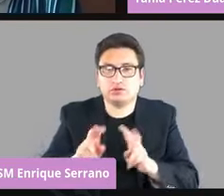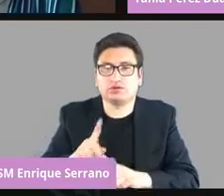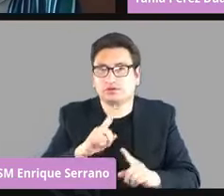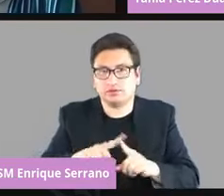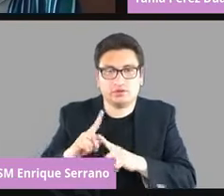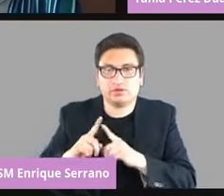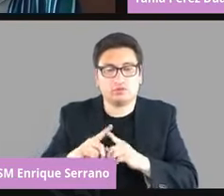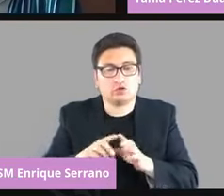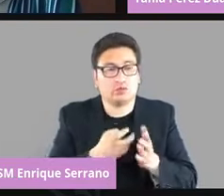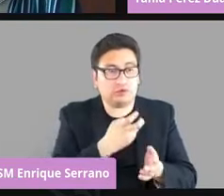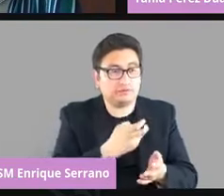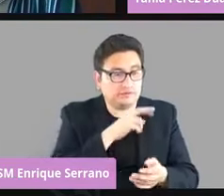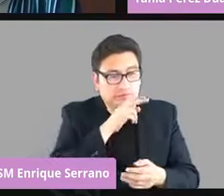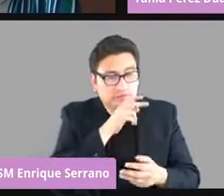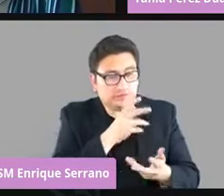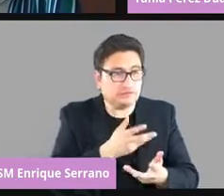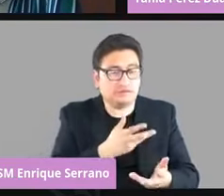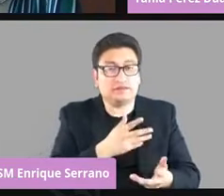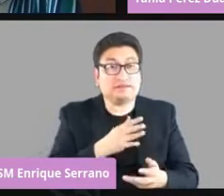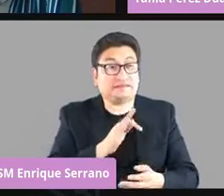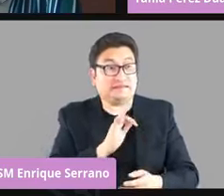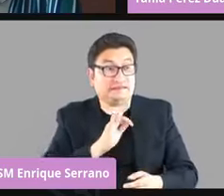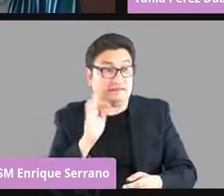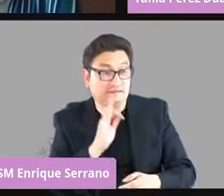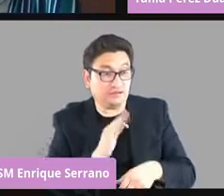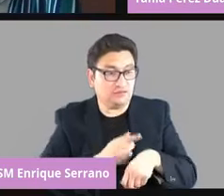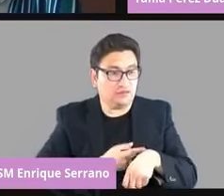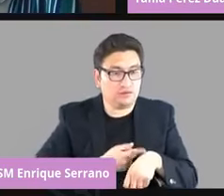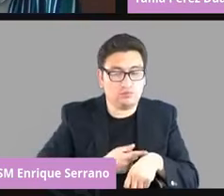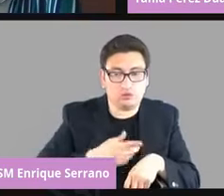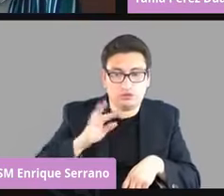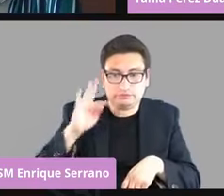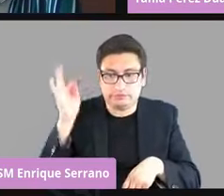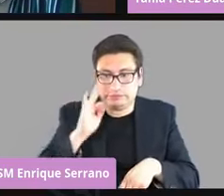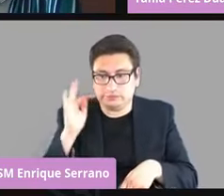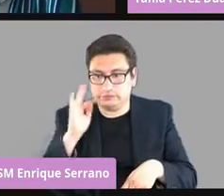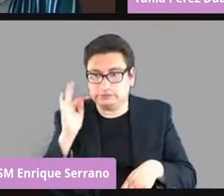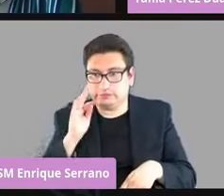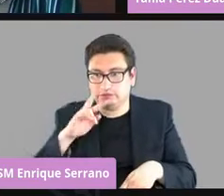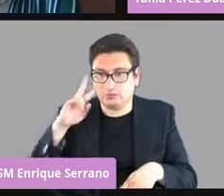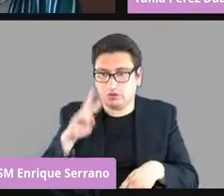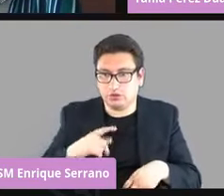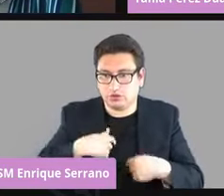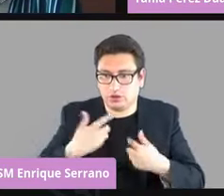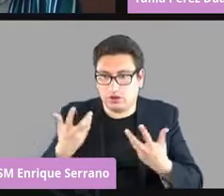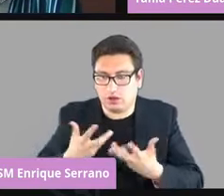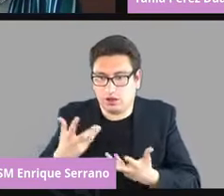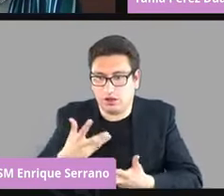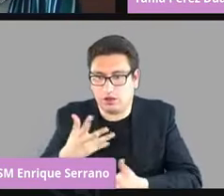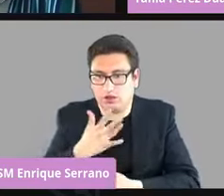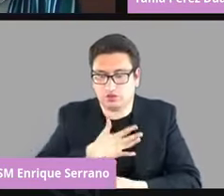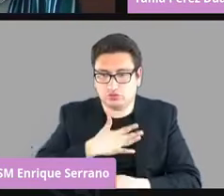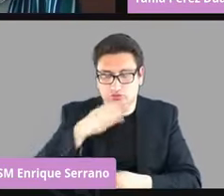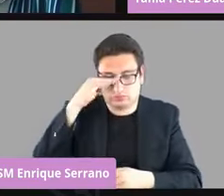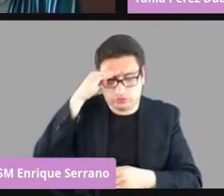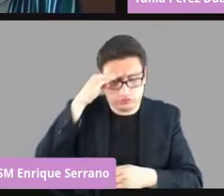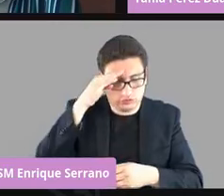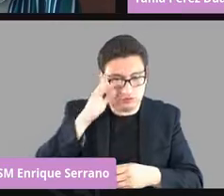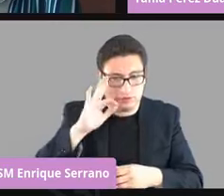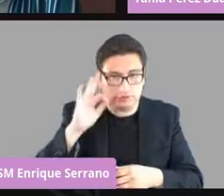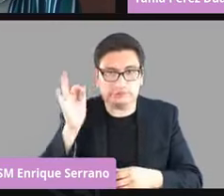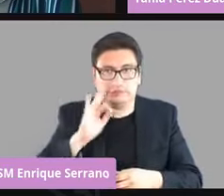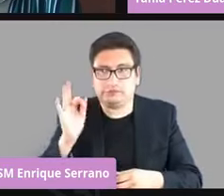esa incertidumbre de y si me enfermo y si realmente actúo en base a mis pensamientos y